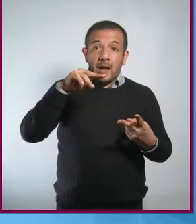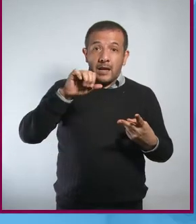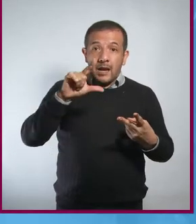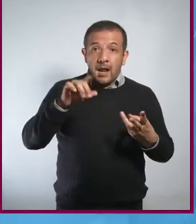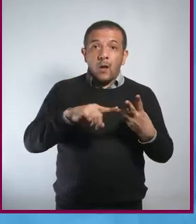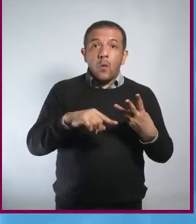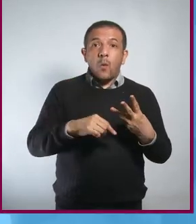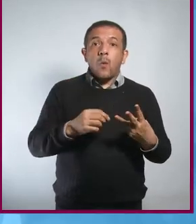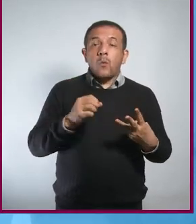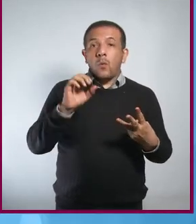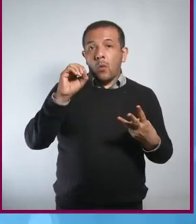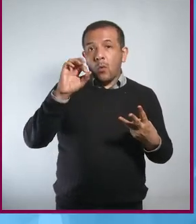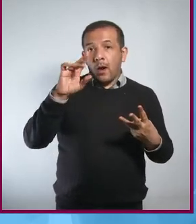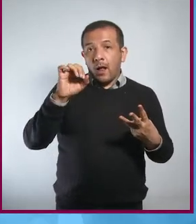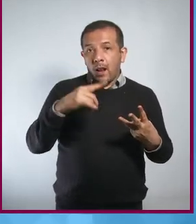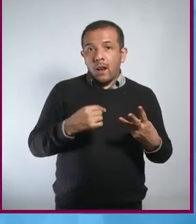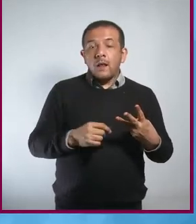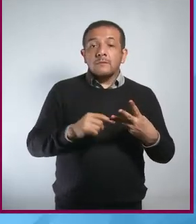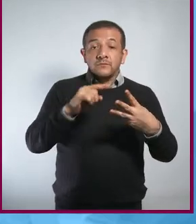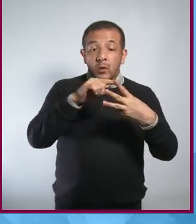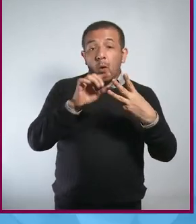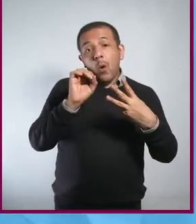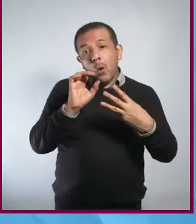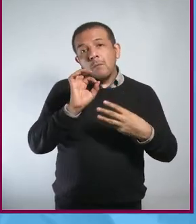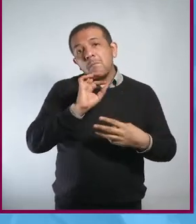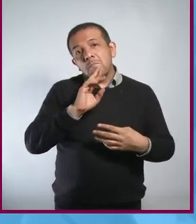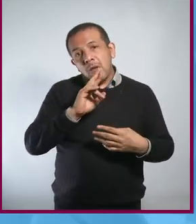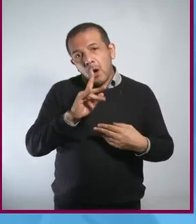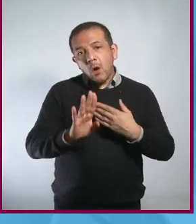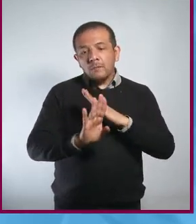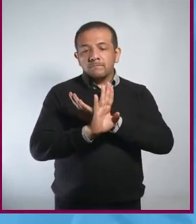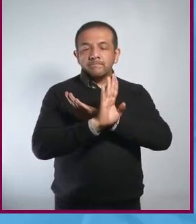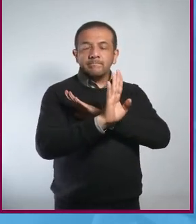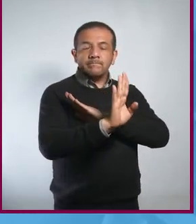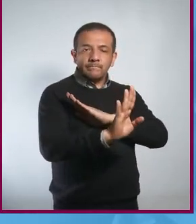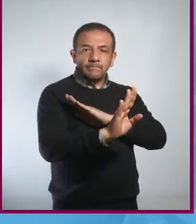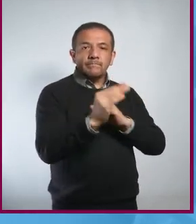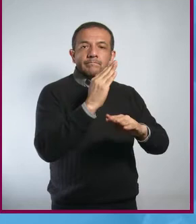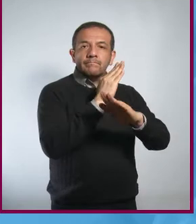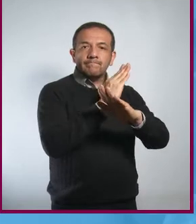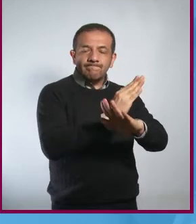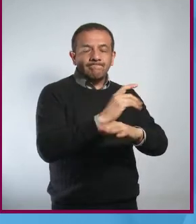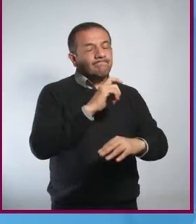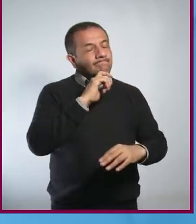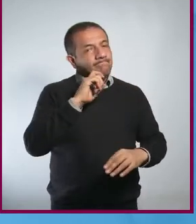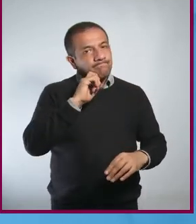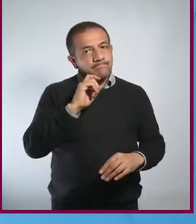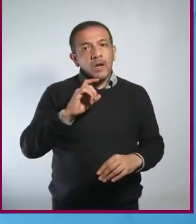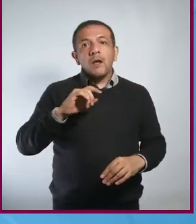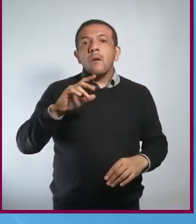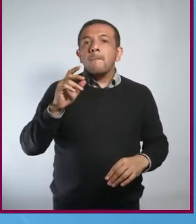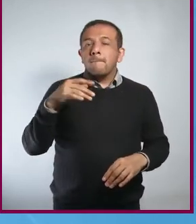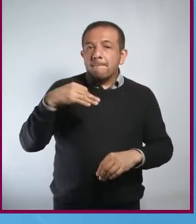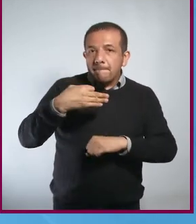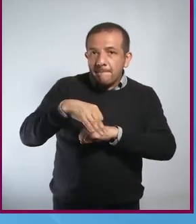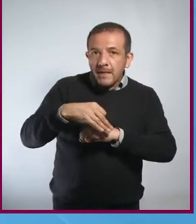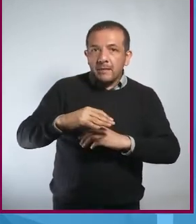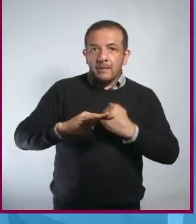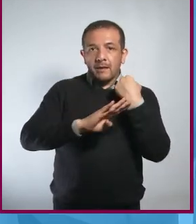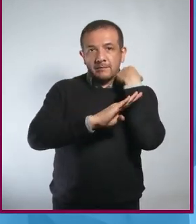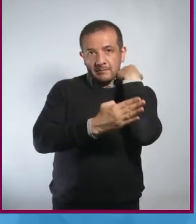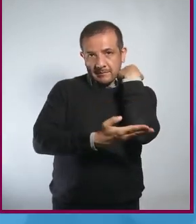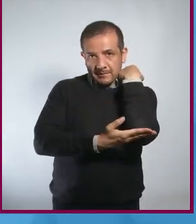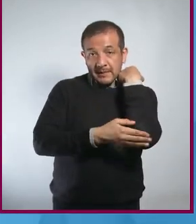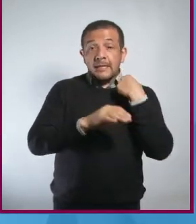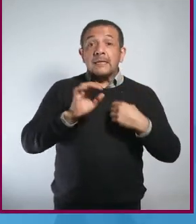O si es posible, absténganse de mantener relaciones sexuales mientras dure el embarazo. Si